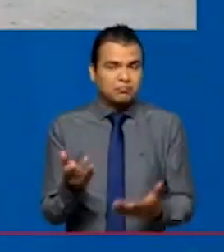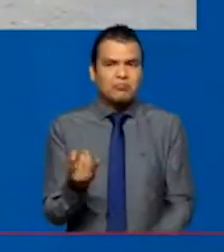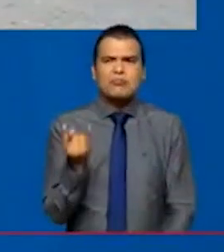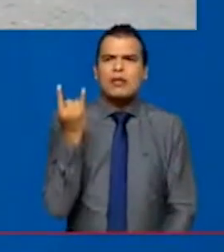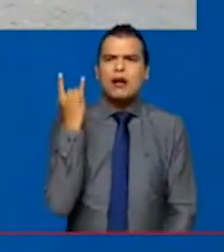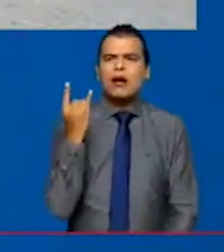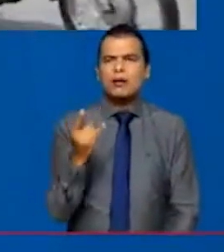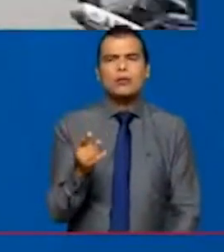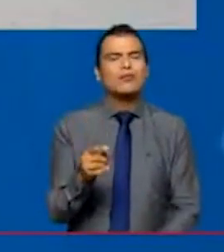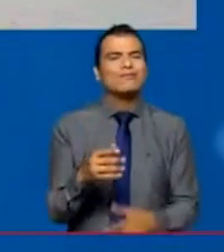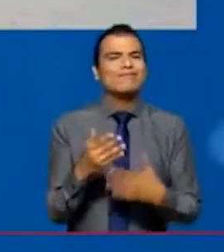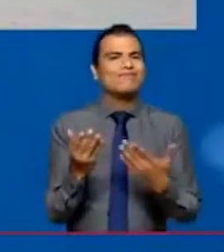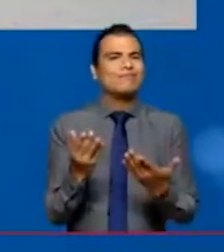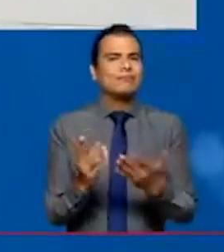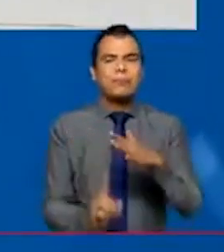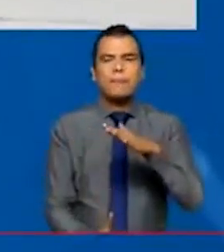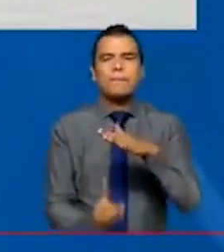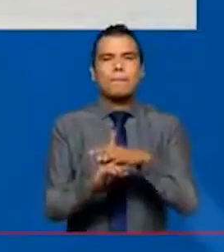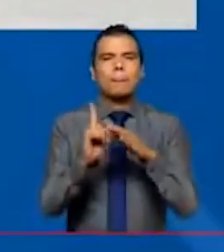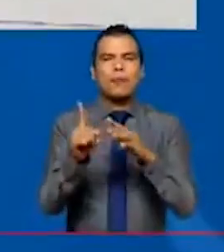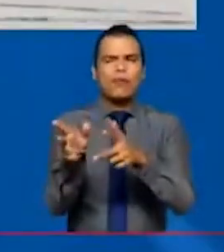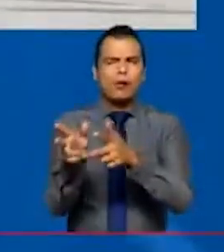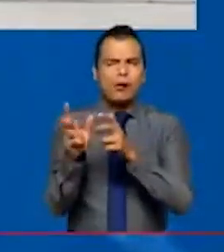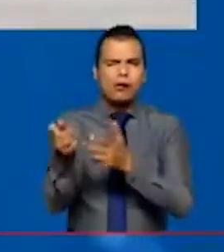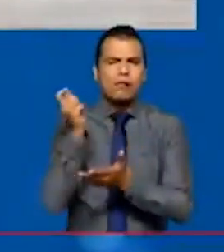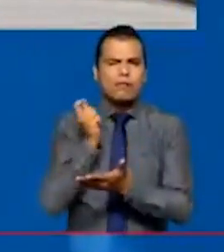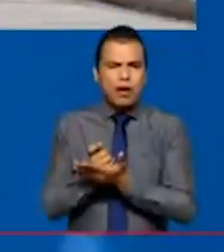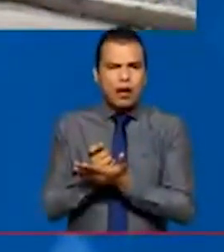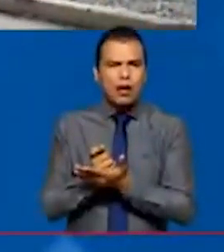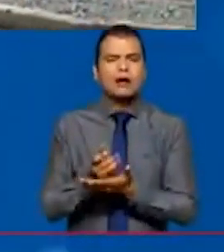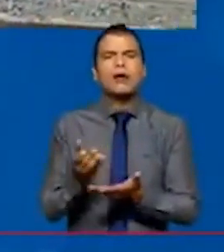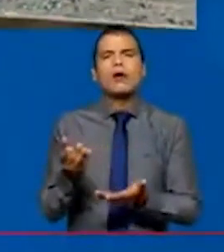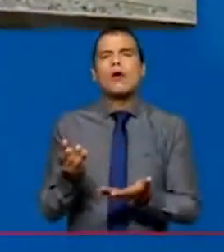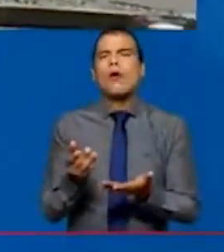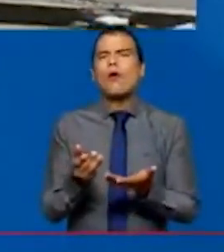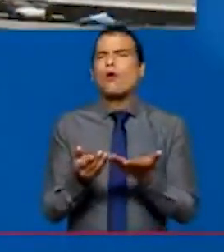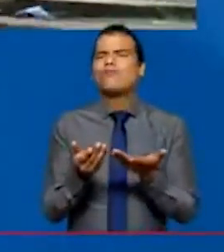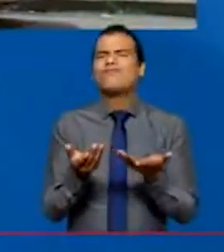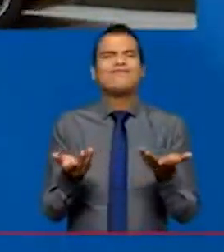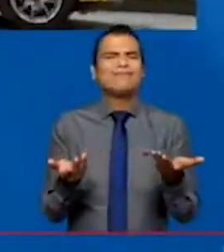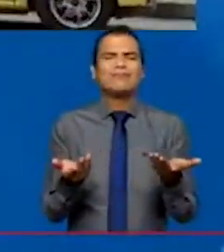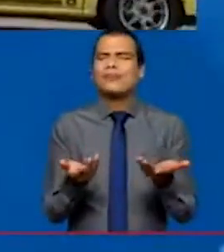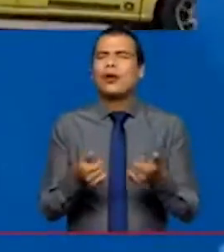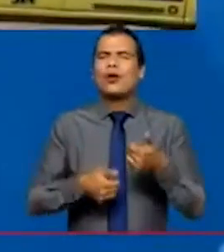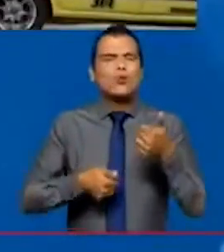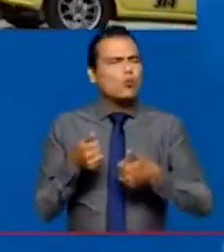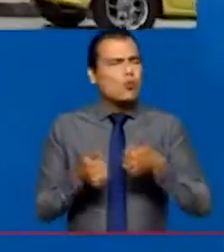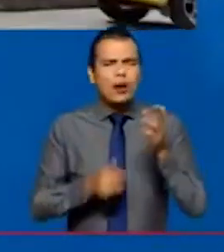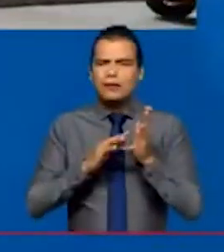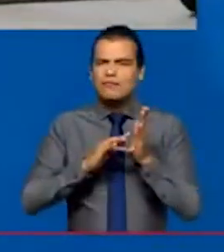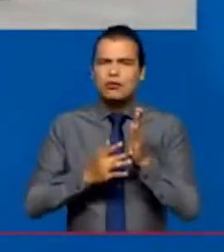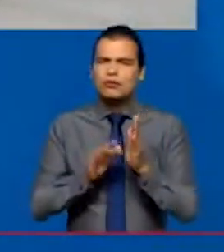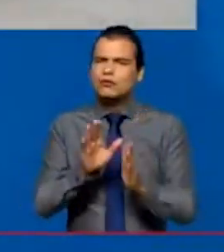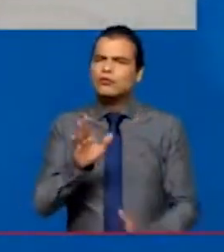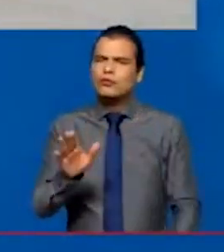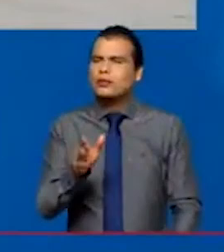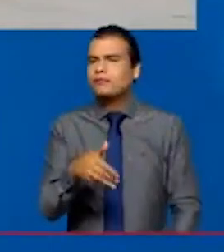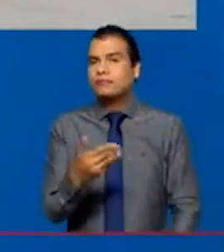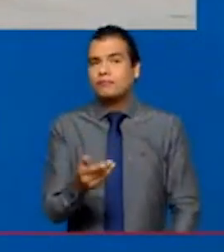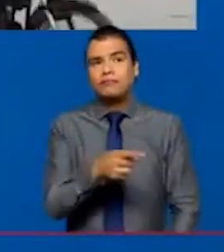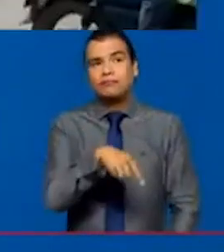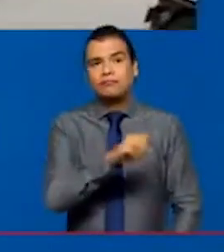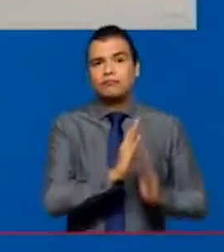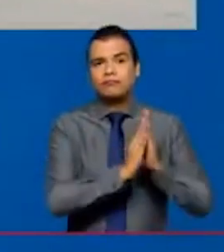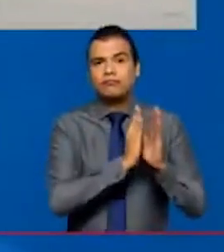algún tema de extorsión? ¿Qué se sabe hasta el momento? Es una de las hipótesis que estamos manejando, pero gracias a la información que nos está llegando, que nos hace llegar la